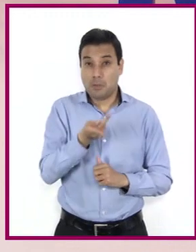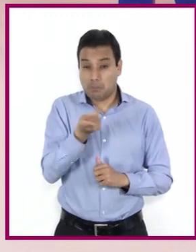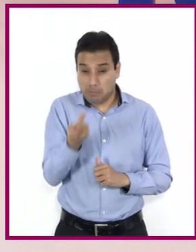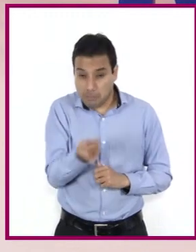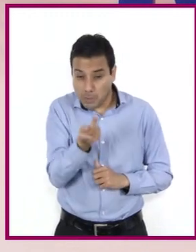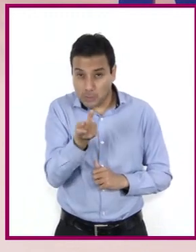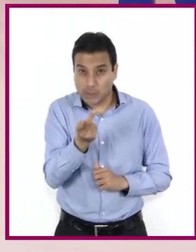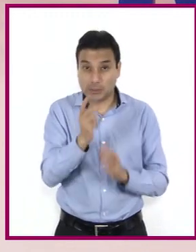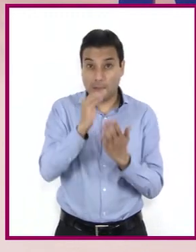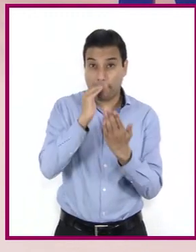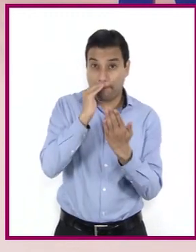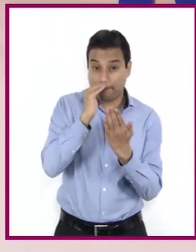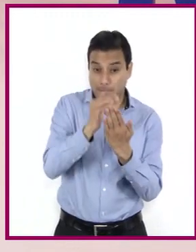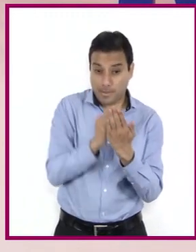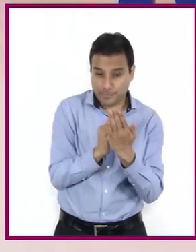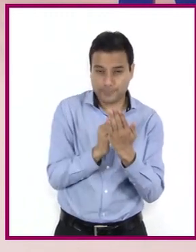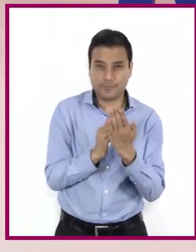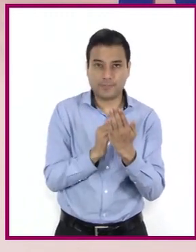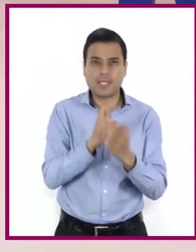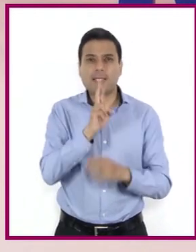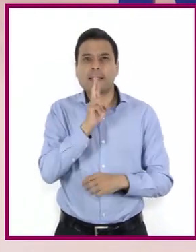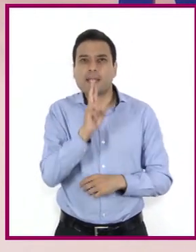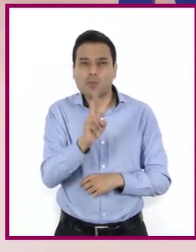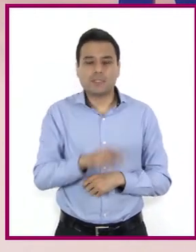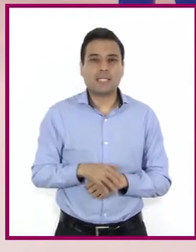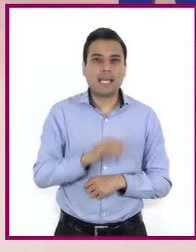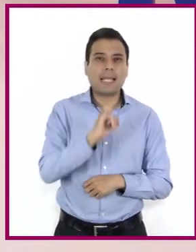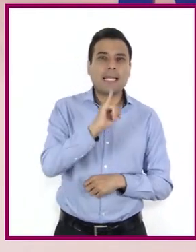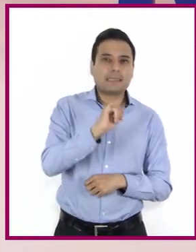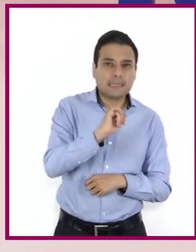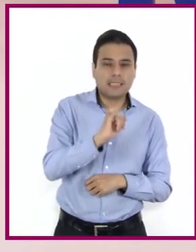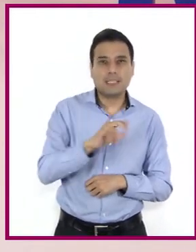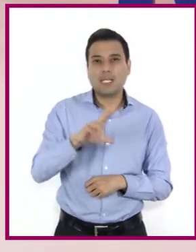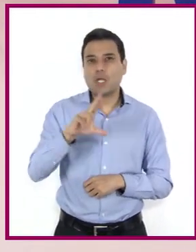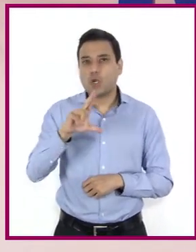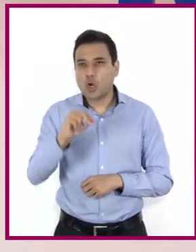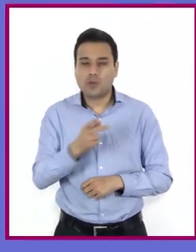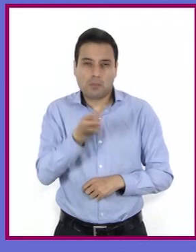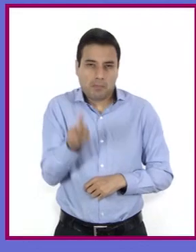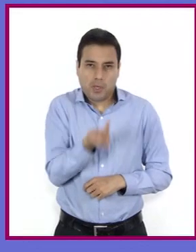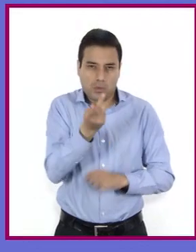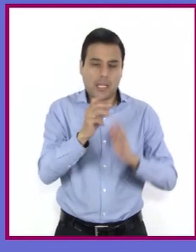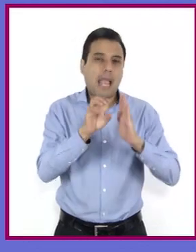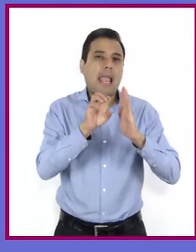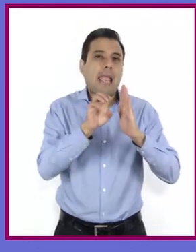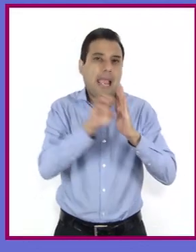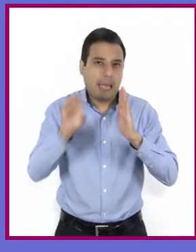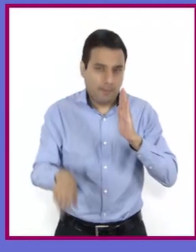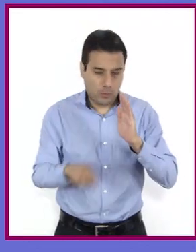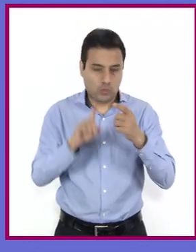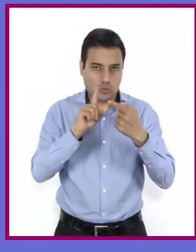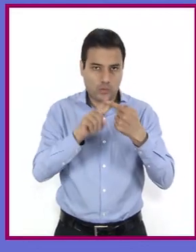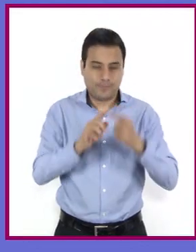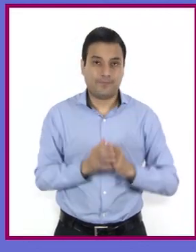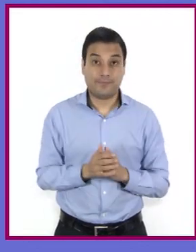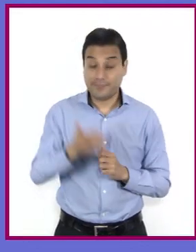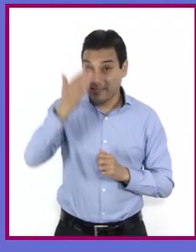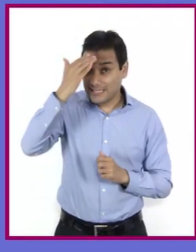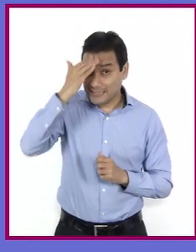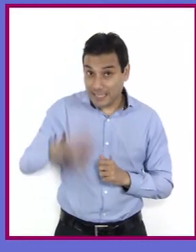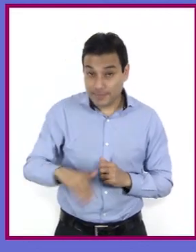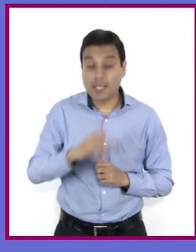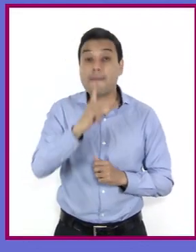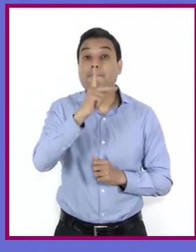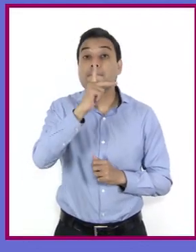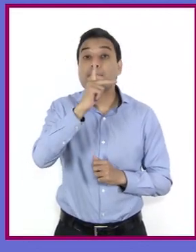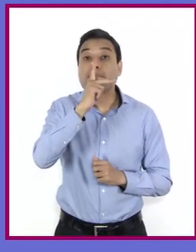como opciones de respuestas sí, no, a preguntas como 1. ¿Sabías que los padres de